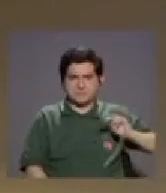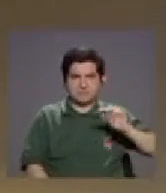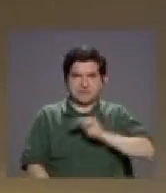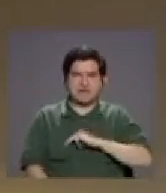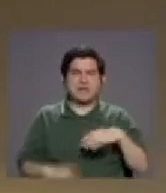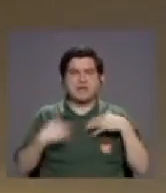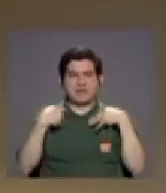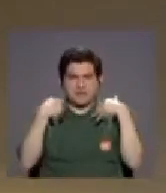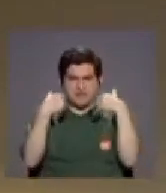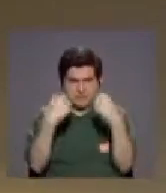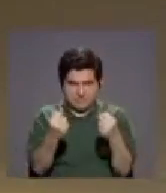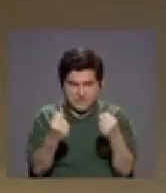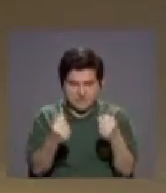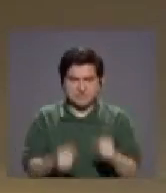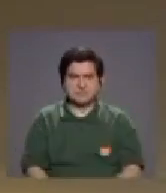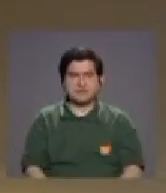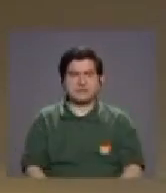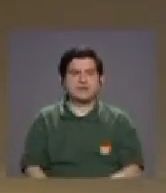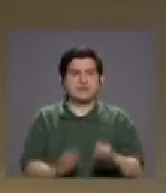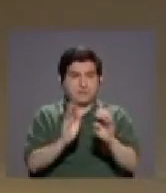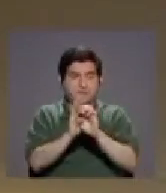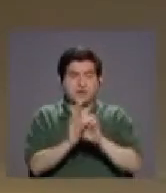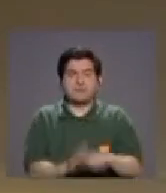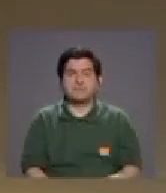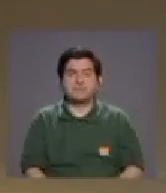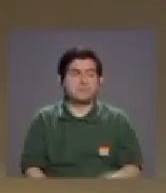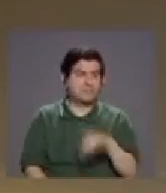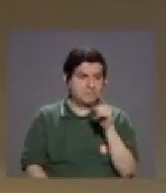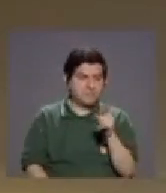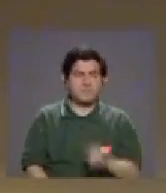Salud como la doctora Ávila.